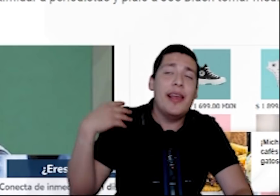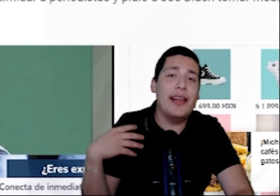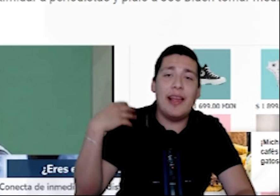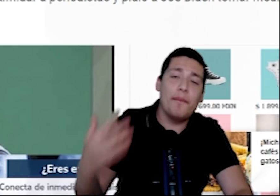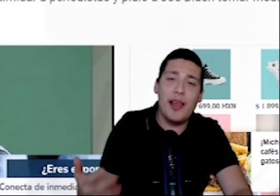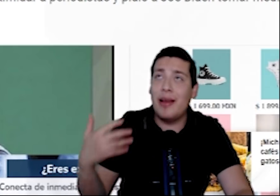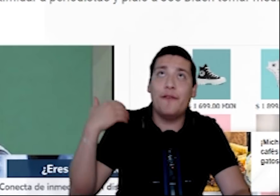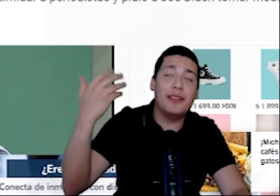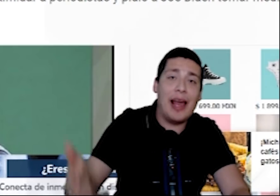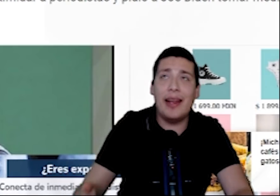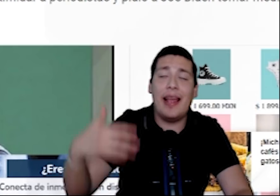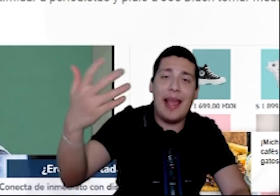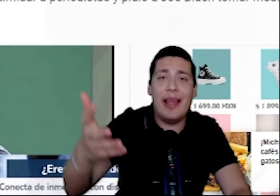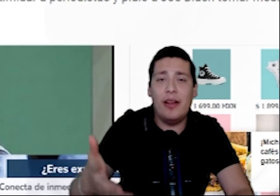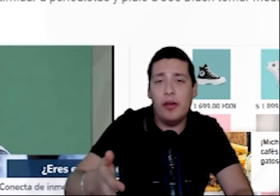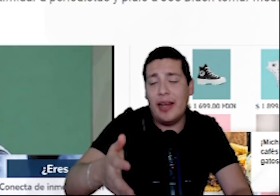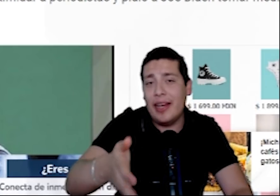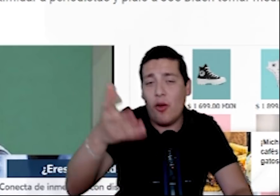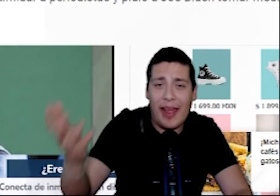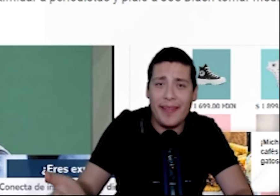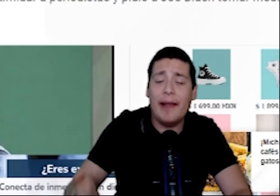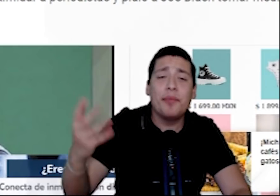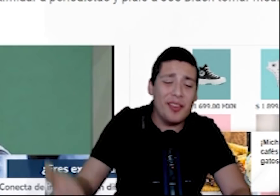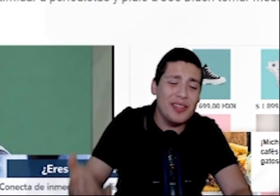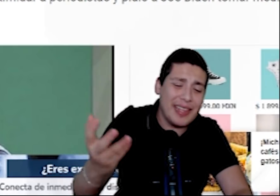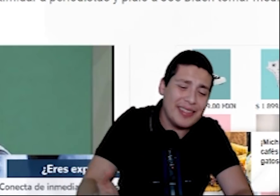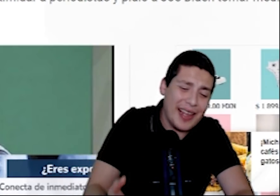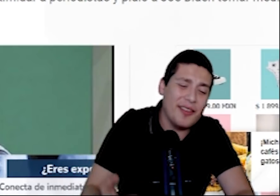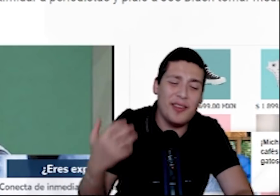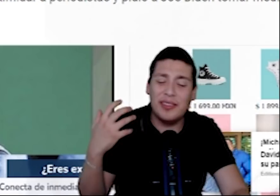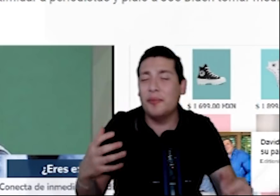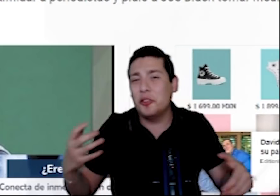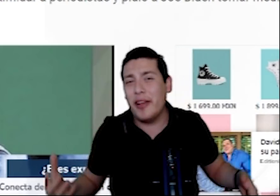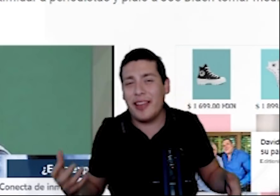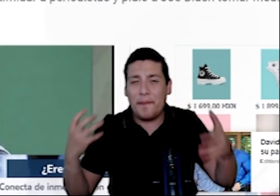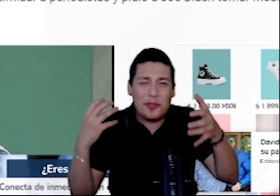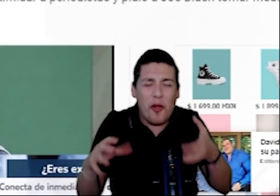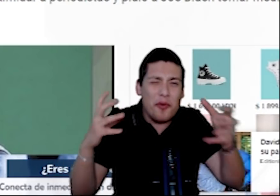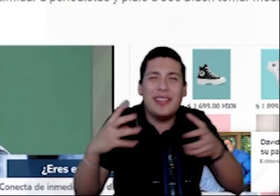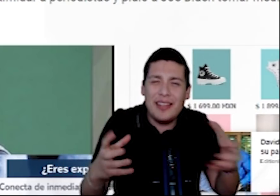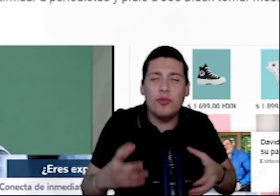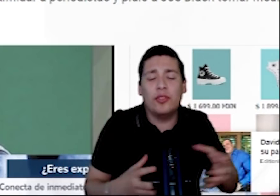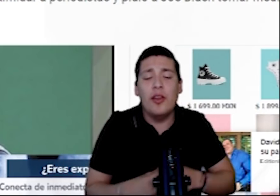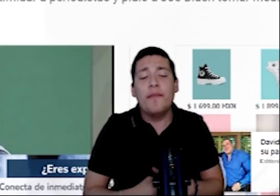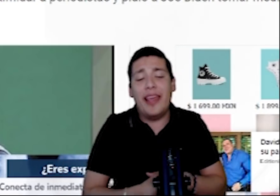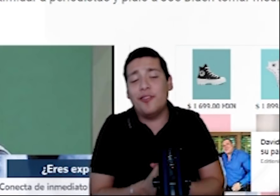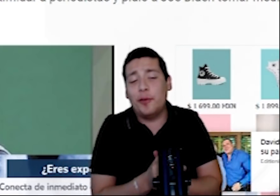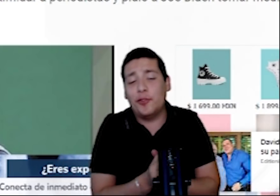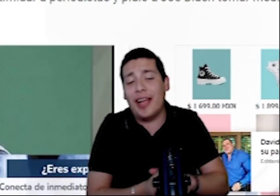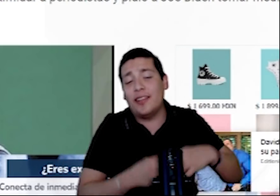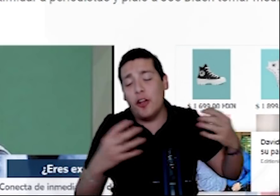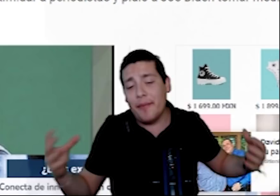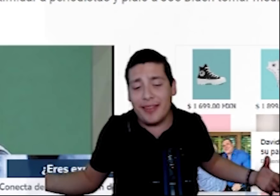puede también manifestar allá en Gringolandia. Entonces, es ahí donde nos damos cuenta, pues, cómo es el discurso de